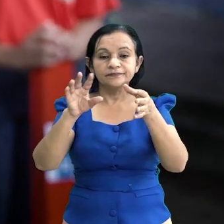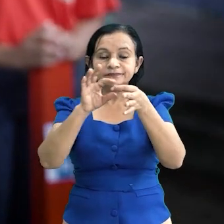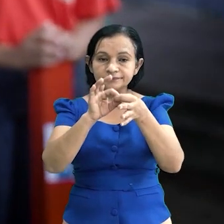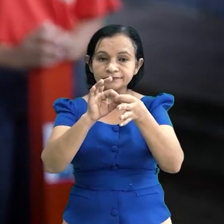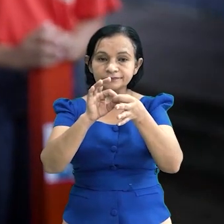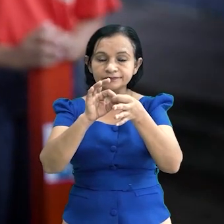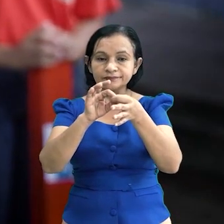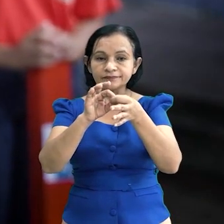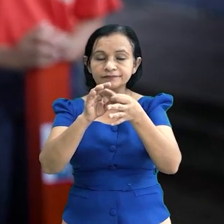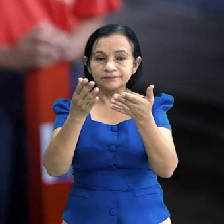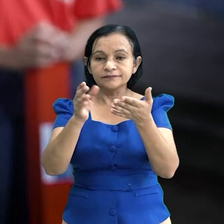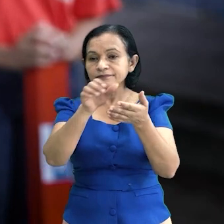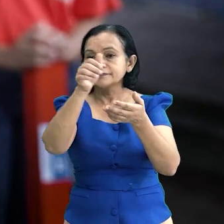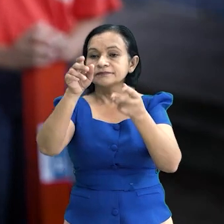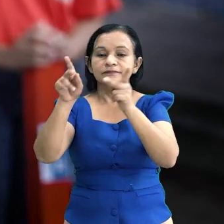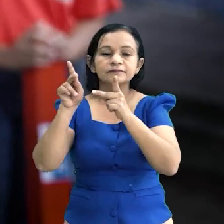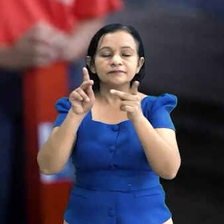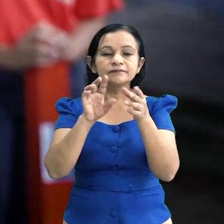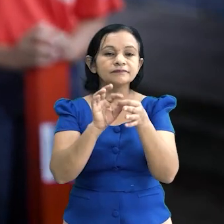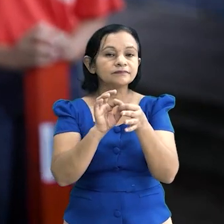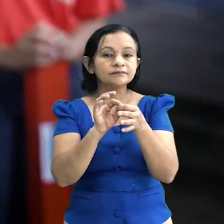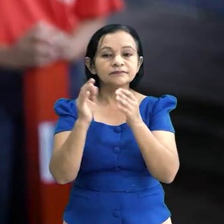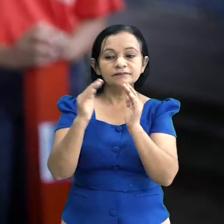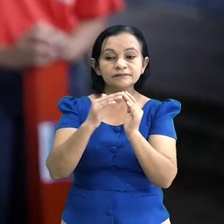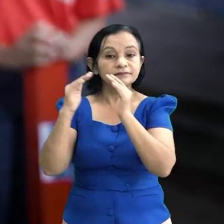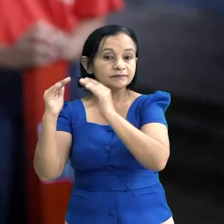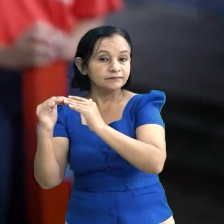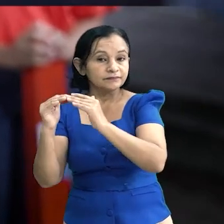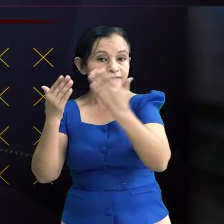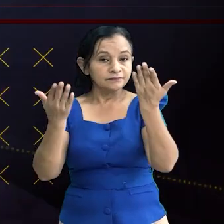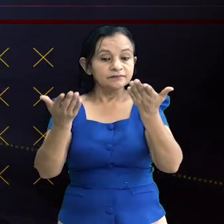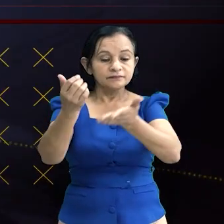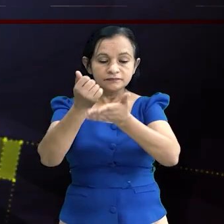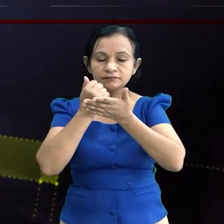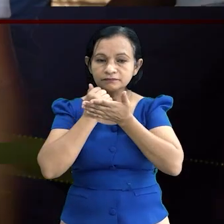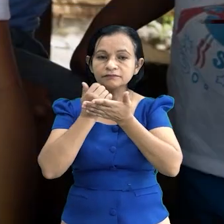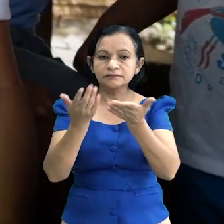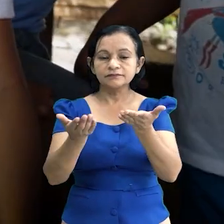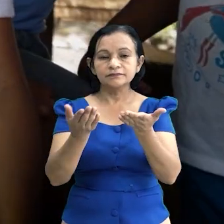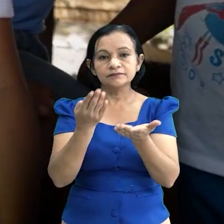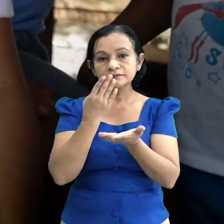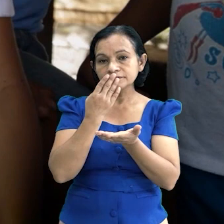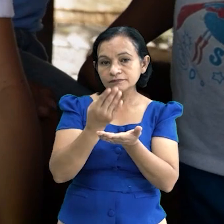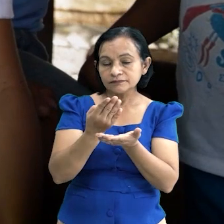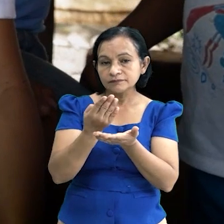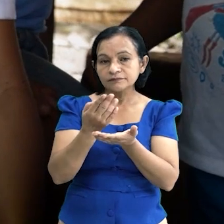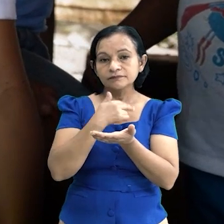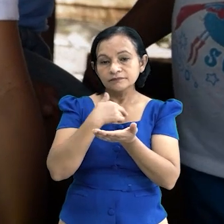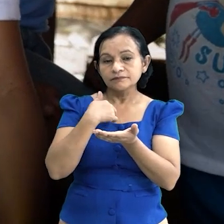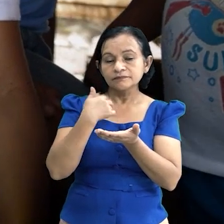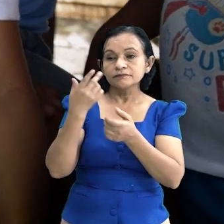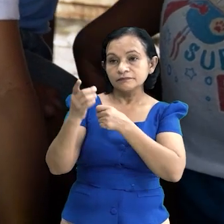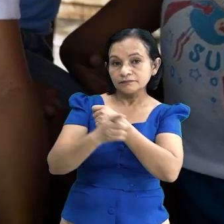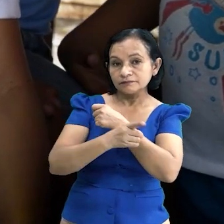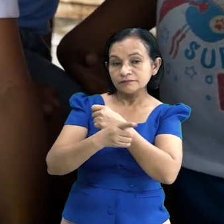nosotros, estén otros, vecinos, que los ayudemos mutuamente. Bueno, los que los ha mandado el